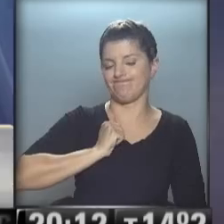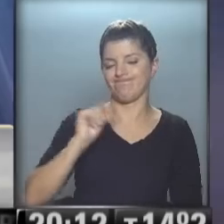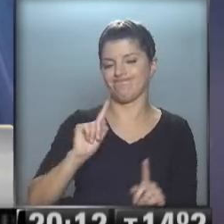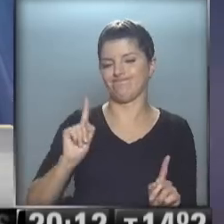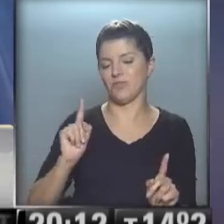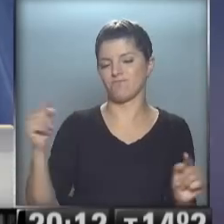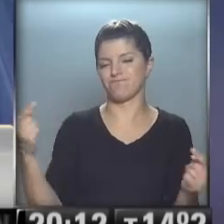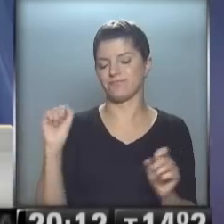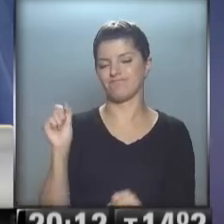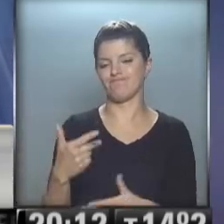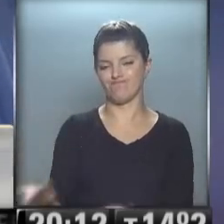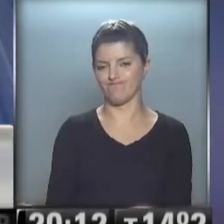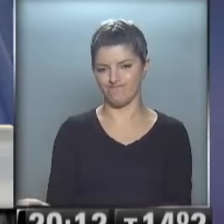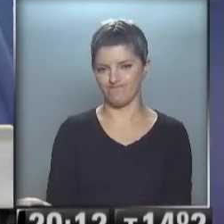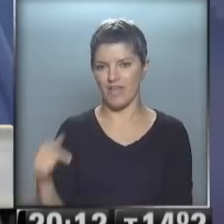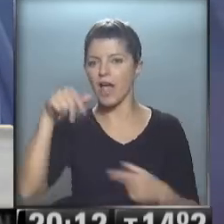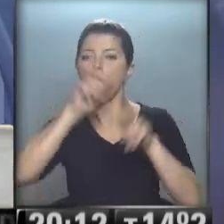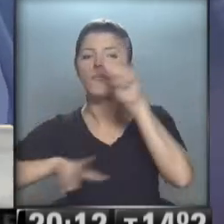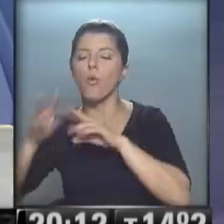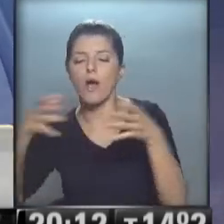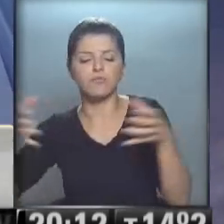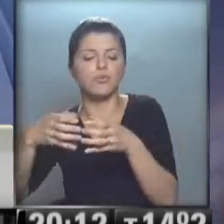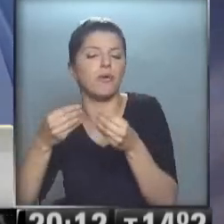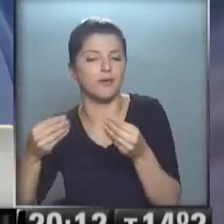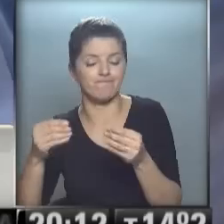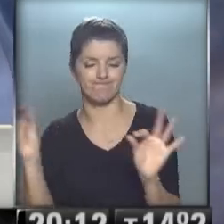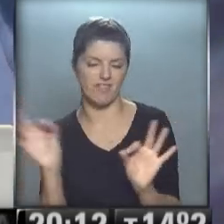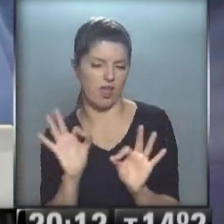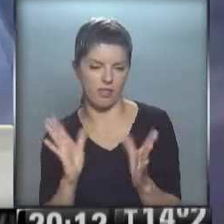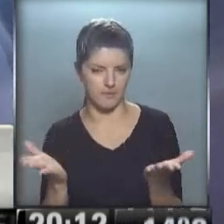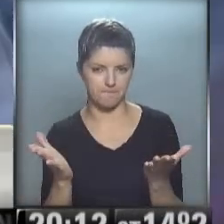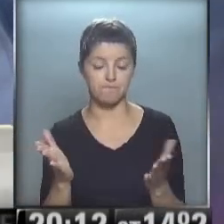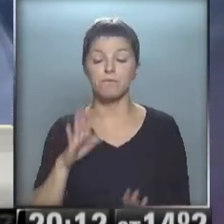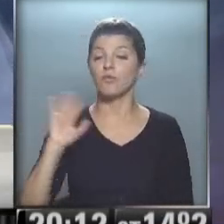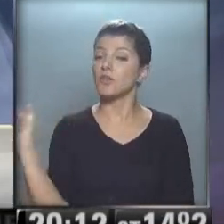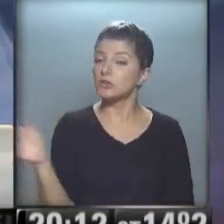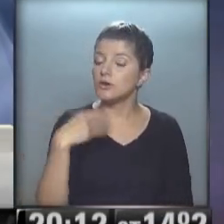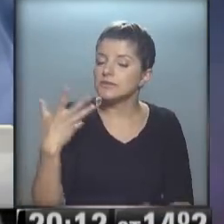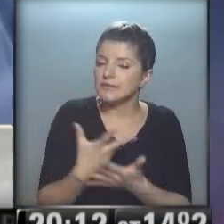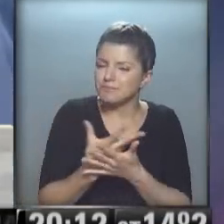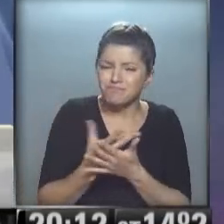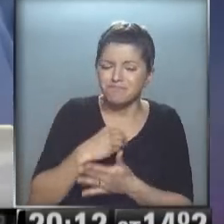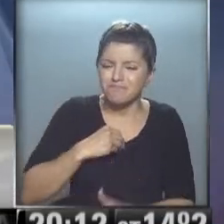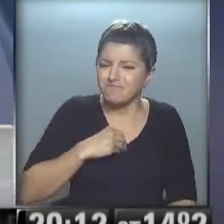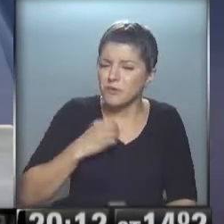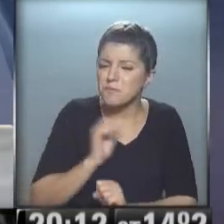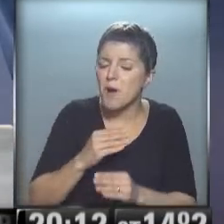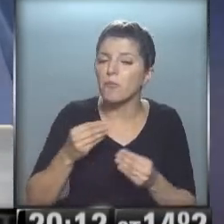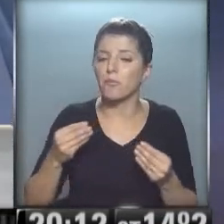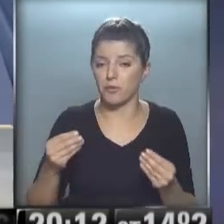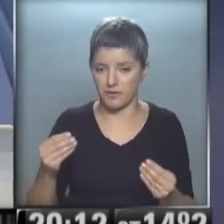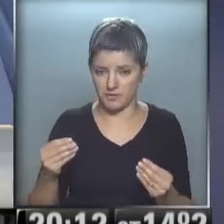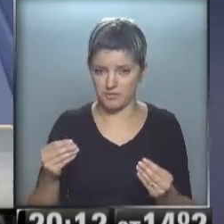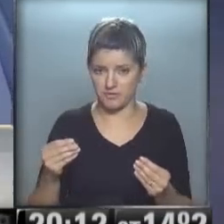tiene nada que buscar en esta orquesta. Y lo que nos duele a todos tanto, aparte